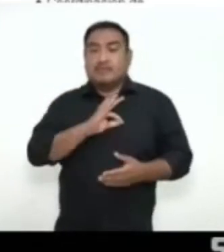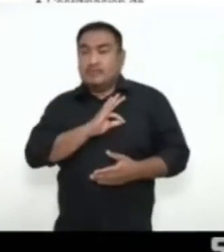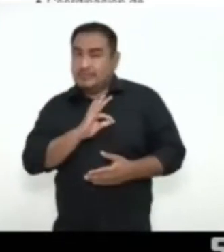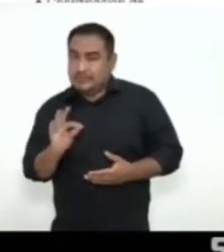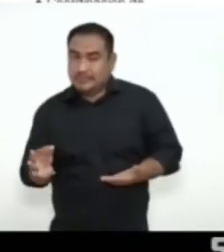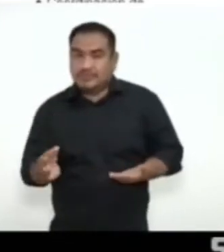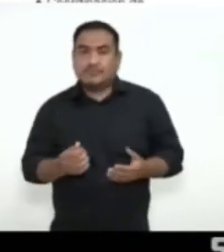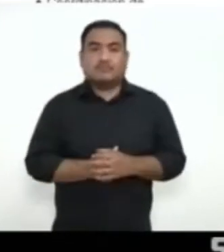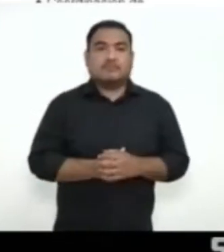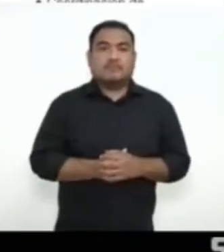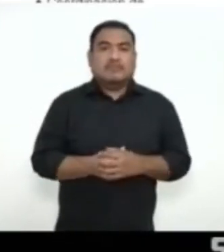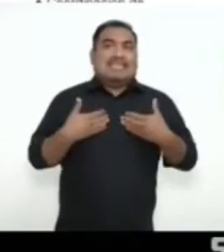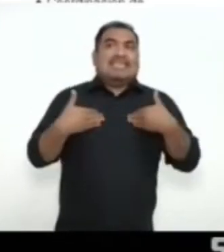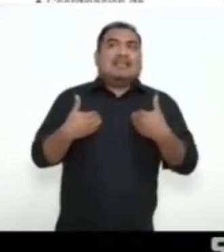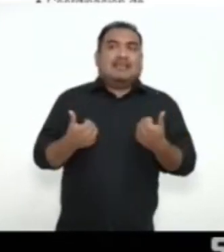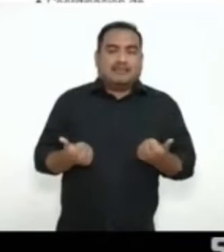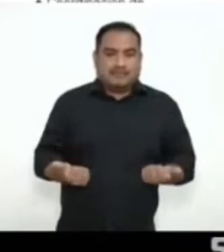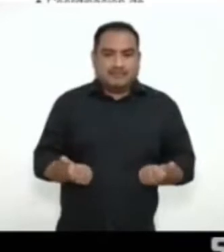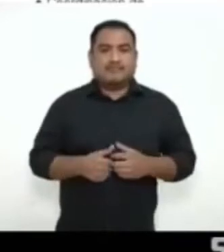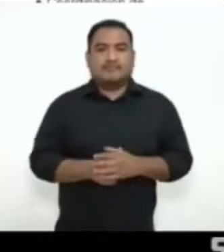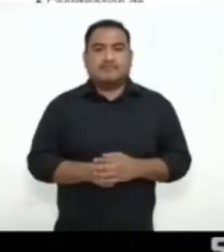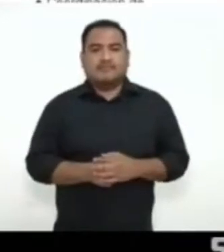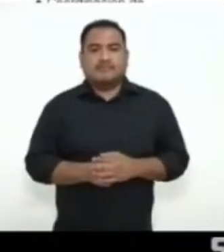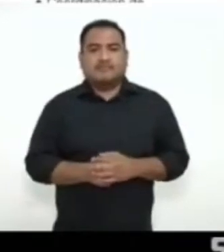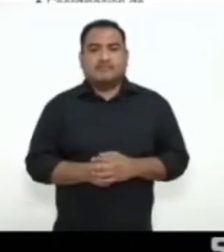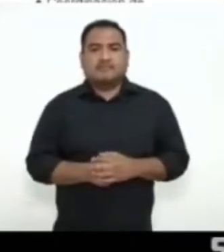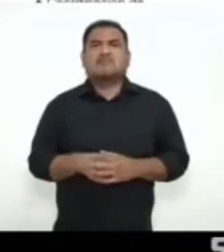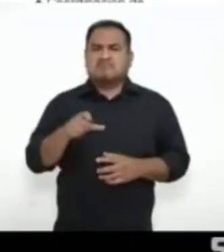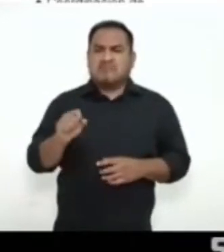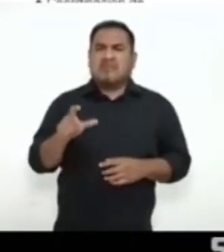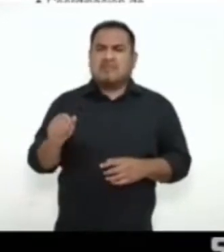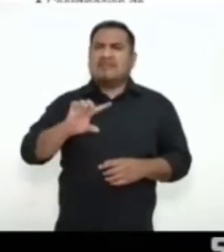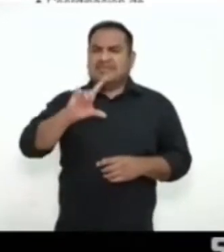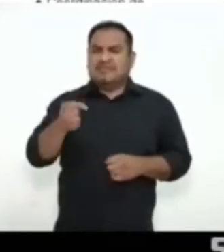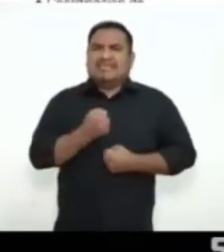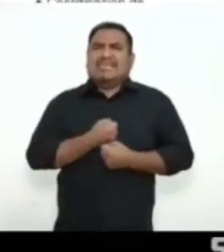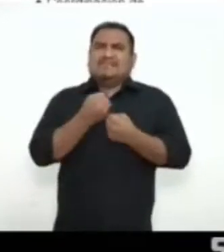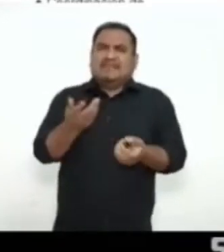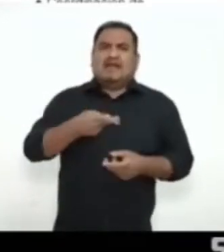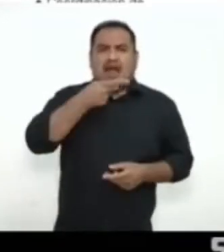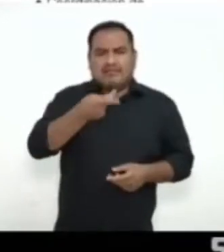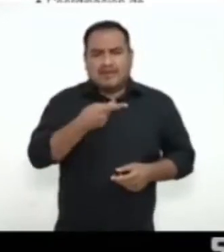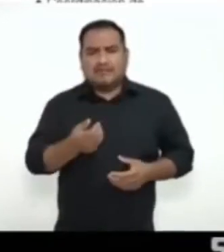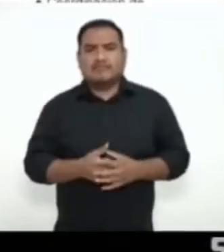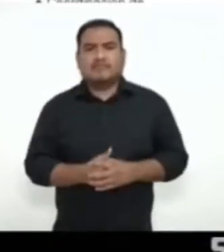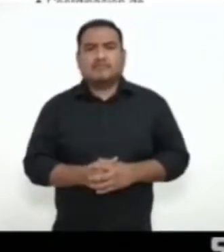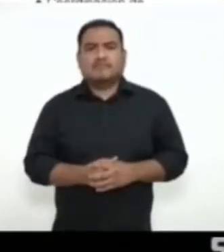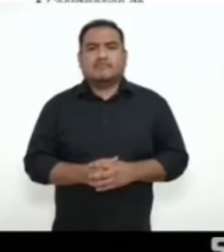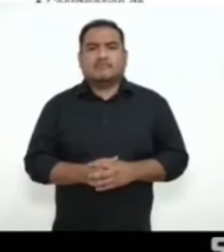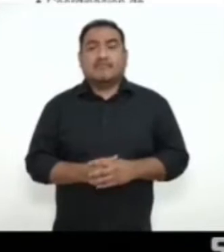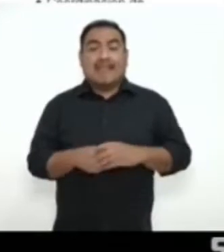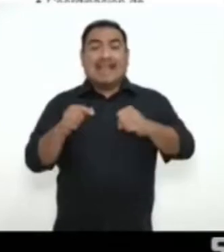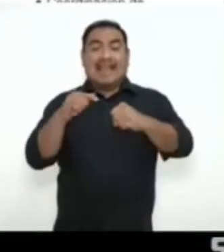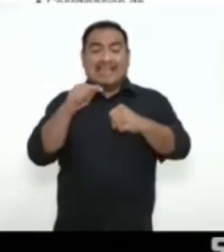poder leer, comprender lo que leemos y poder escribirlo y hablarlo, todas